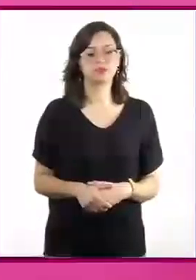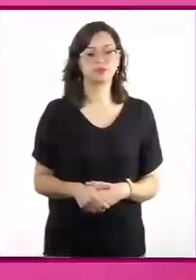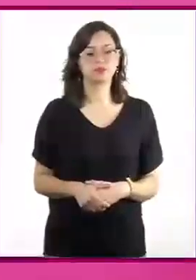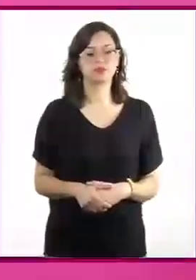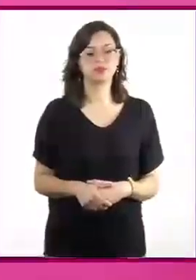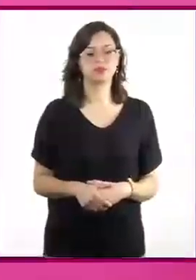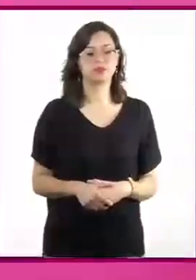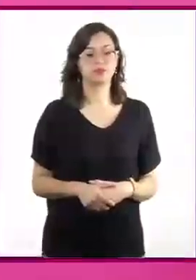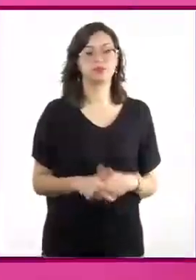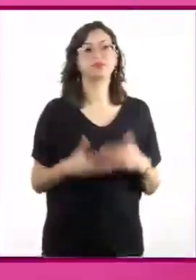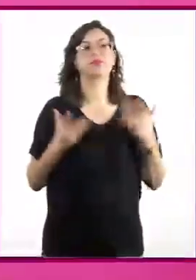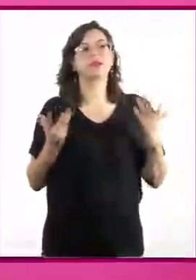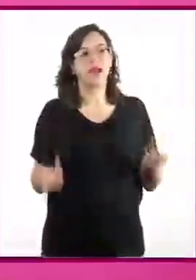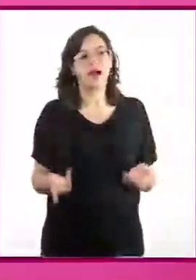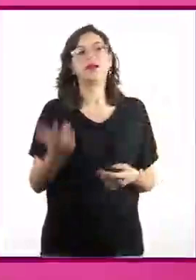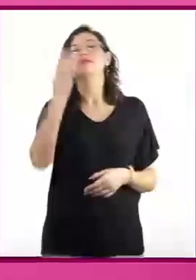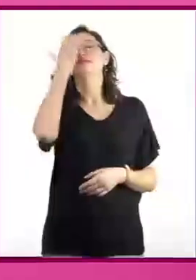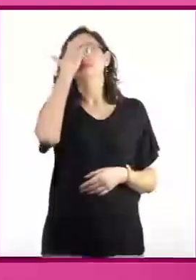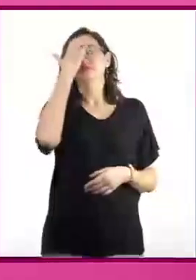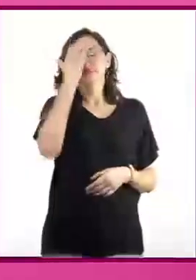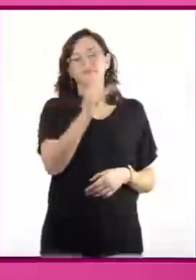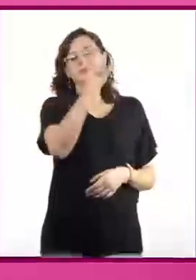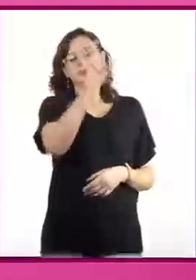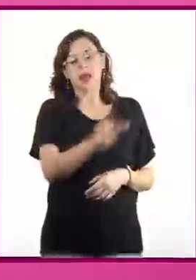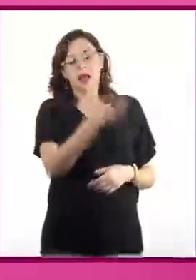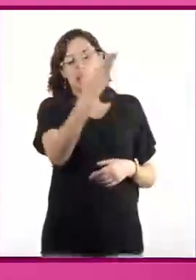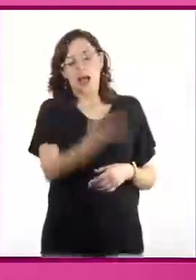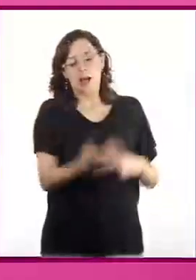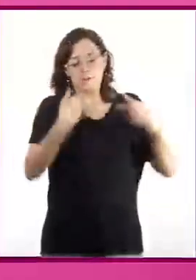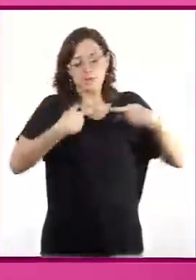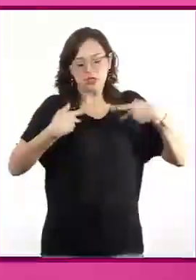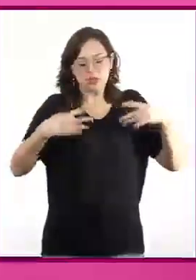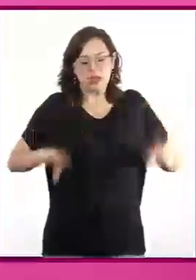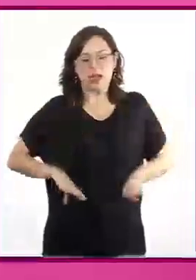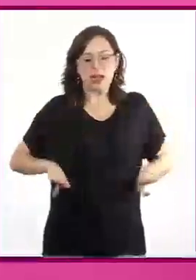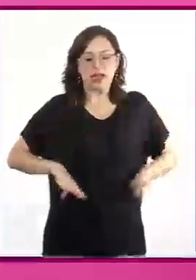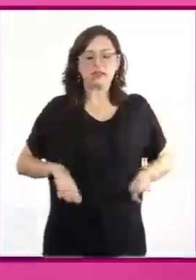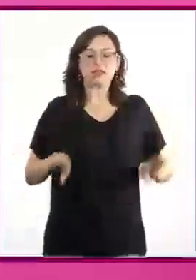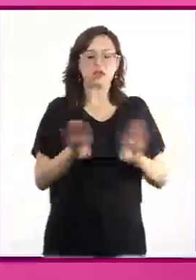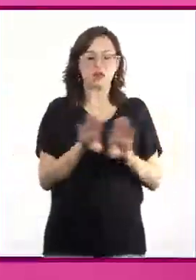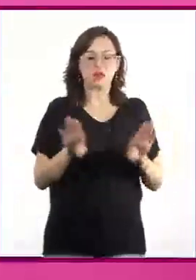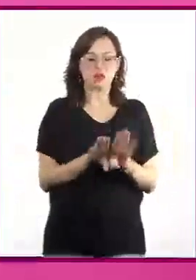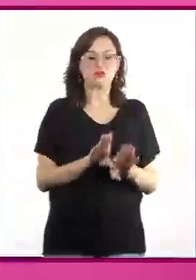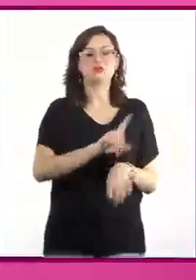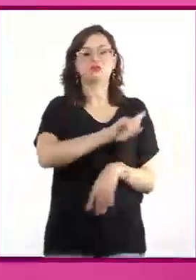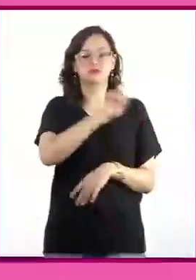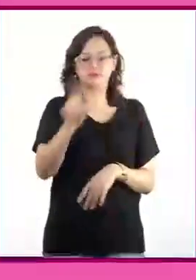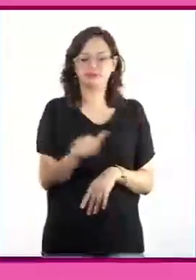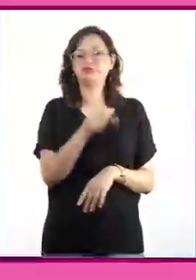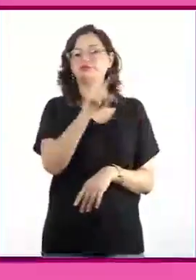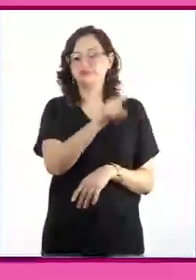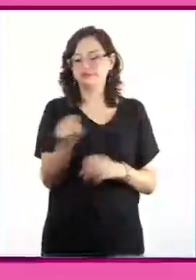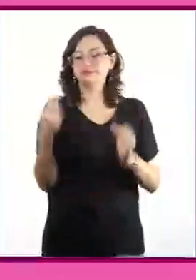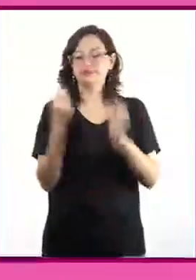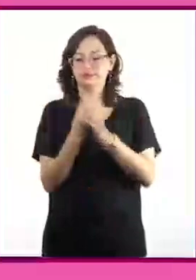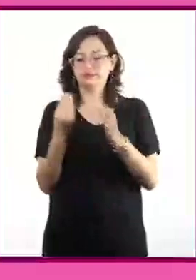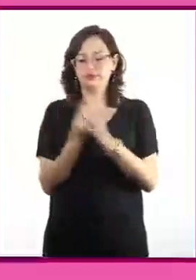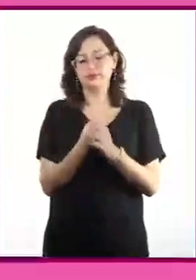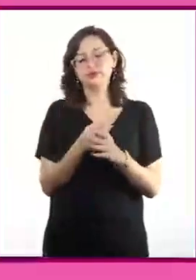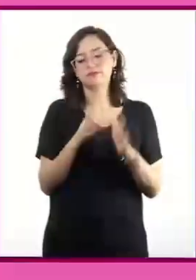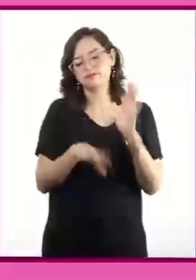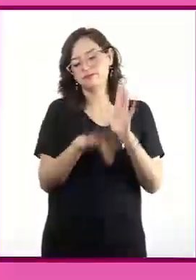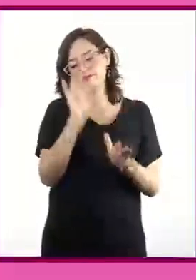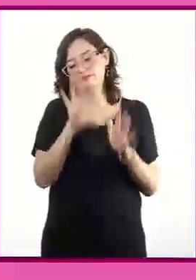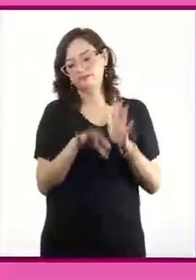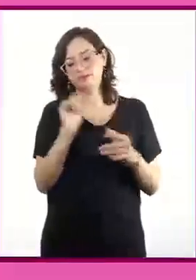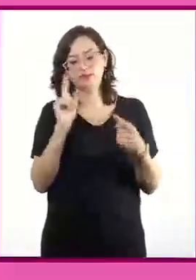Cuando ya conocemos un poco del autor, es necesario identificar varios puntos que seguramente ya habrán visto en clase, como el género,